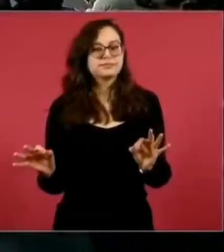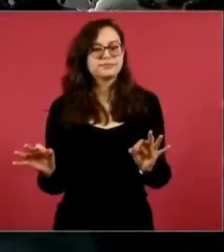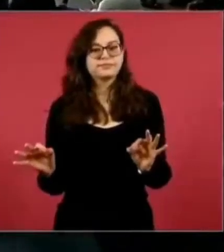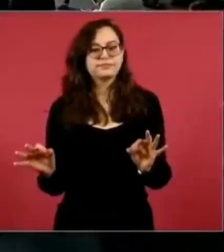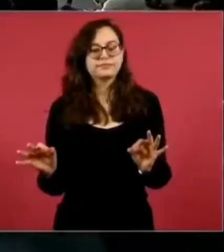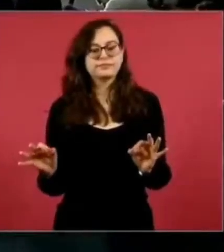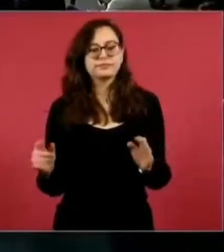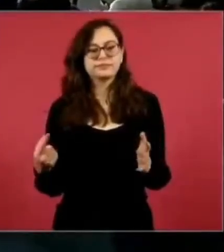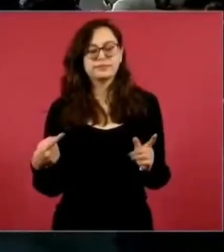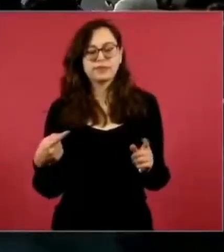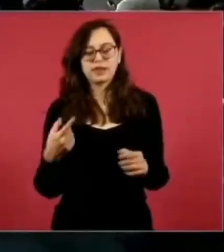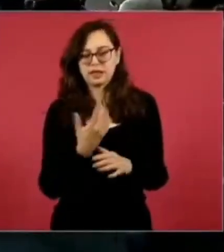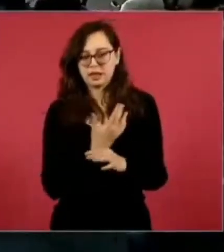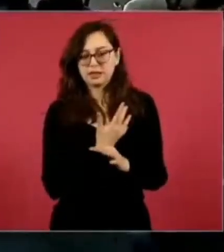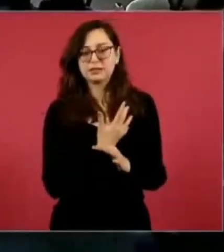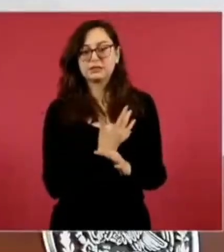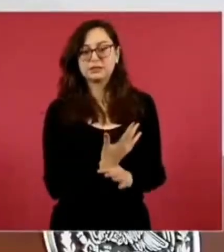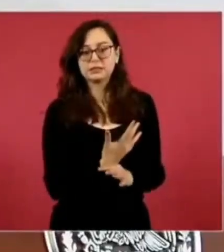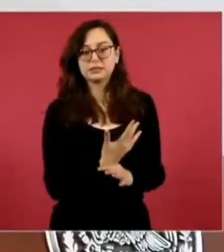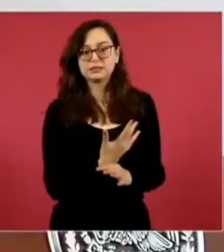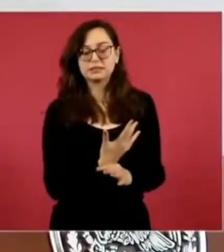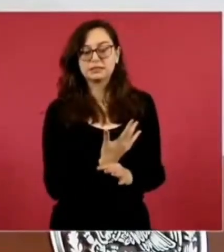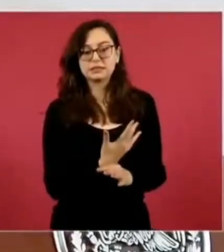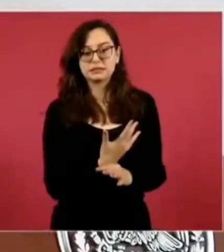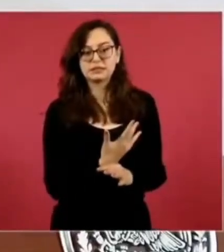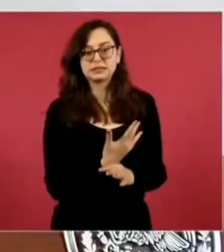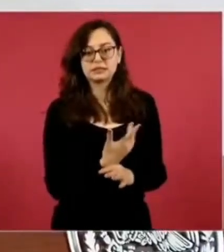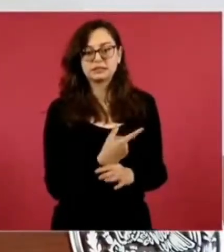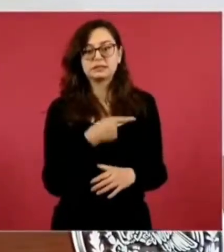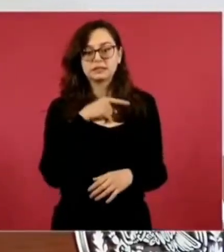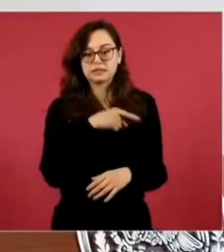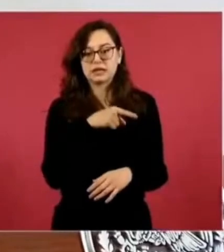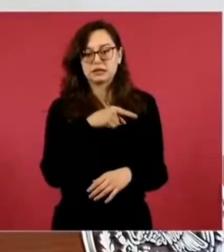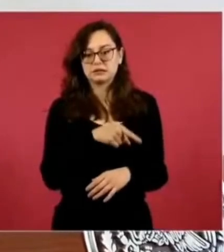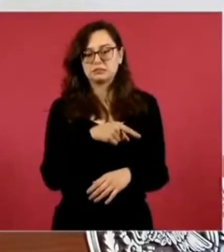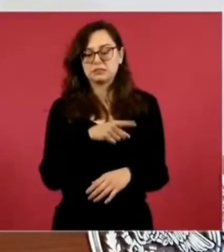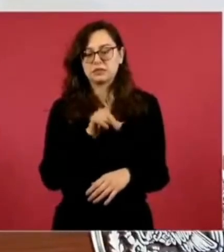de él, escribe sus memorias.